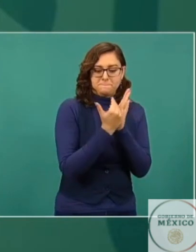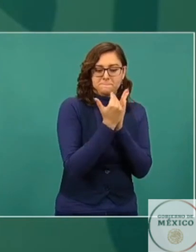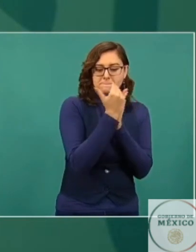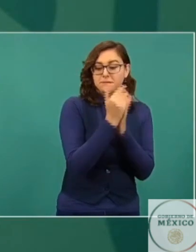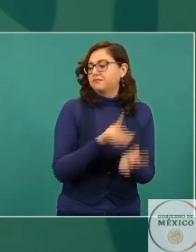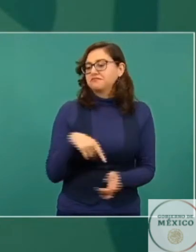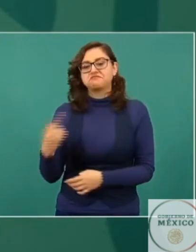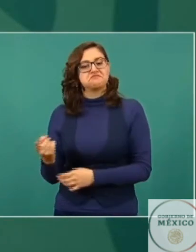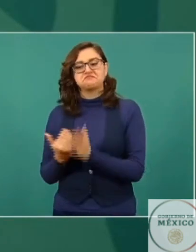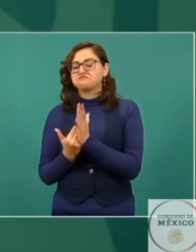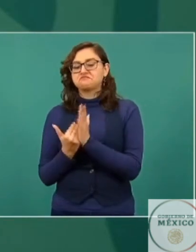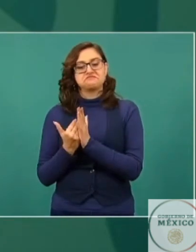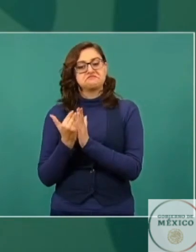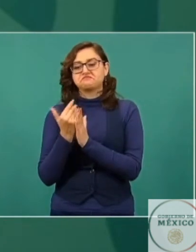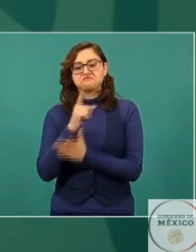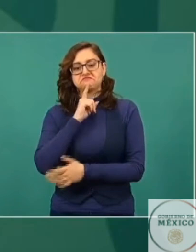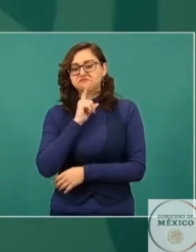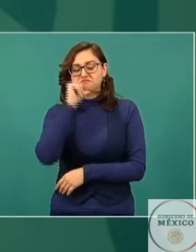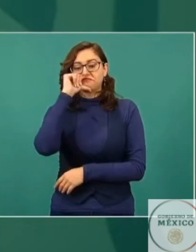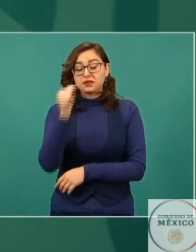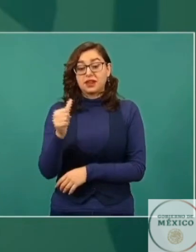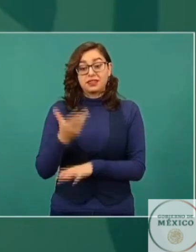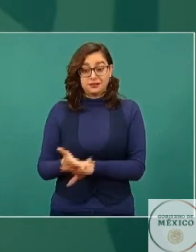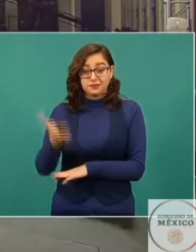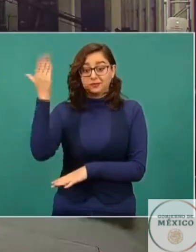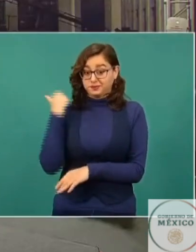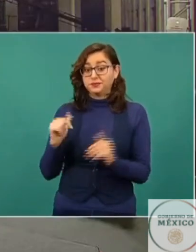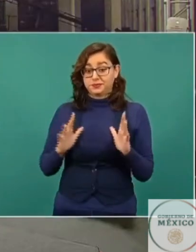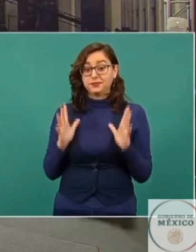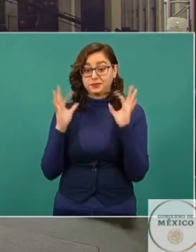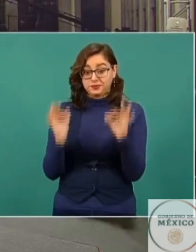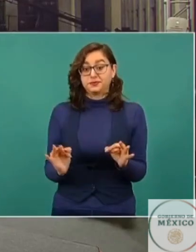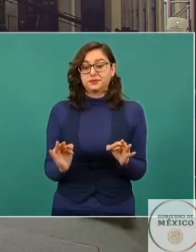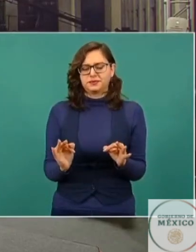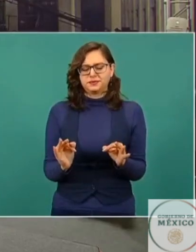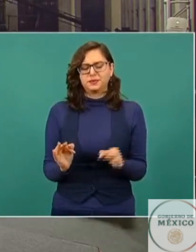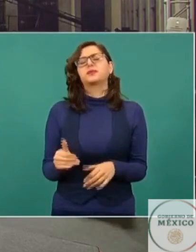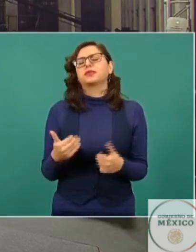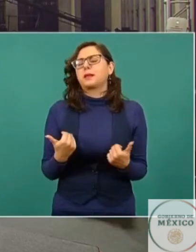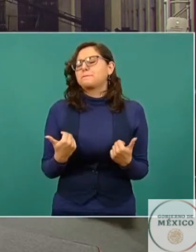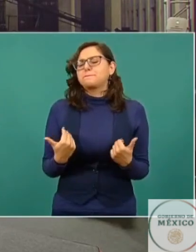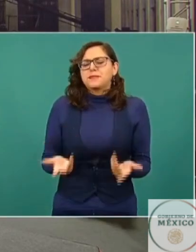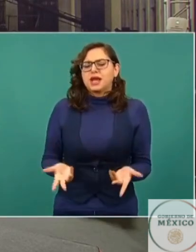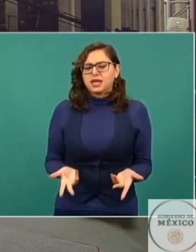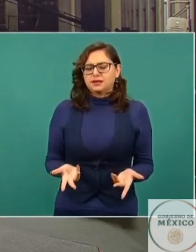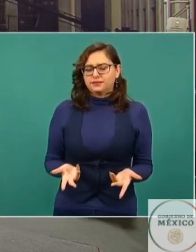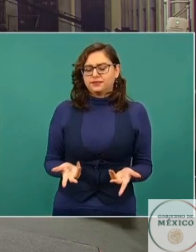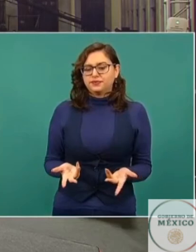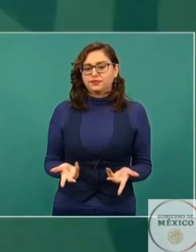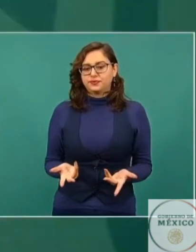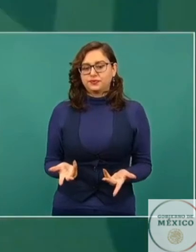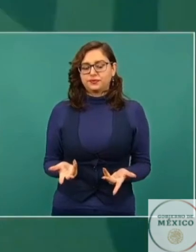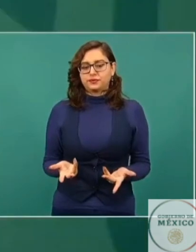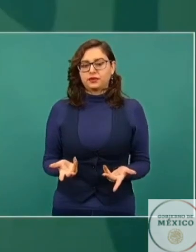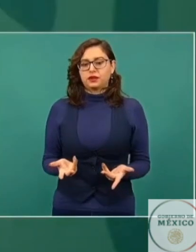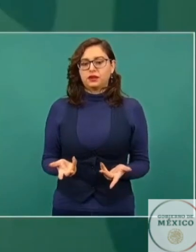esto, entre otras cosas, se usaba también